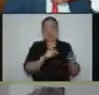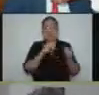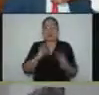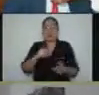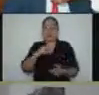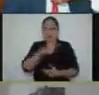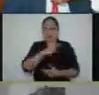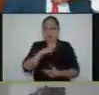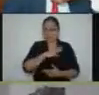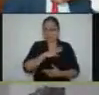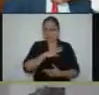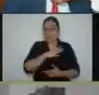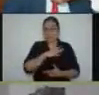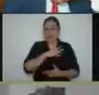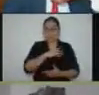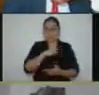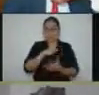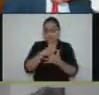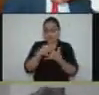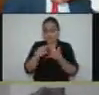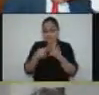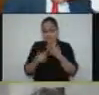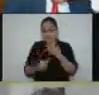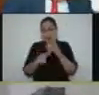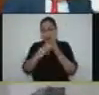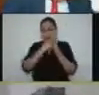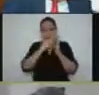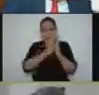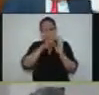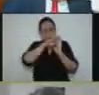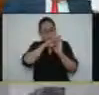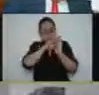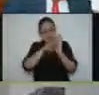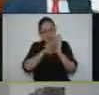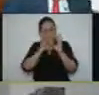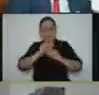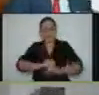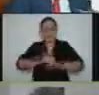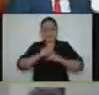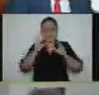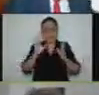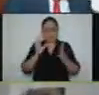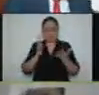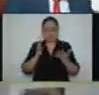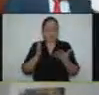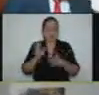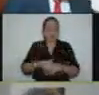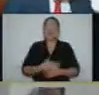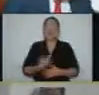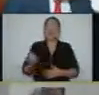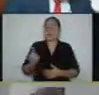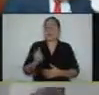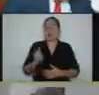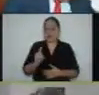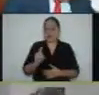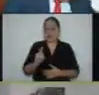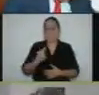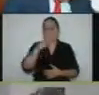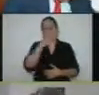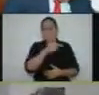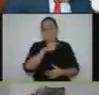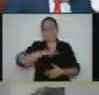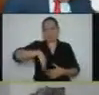Hay un procedimiento establecido claro a partir de estas situaciones que se dieron